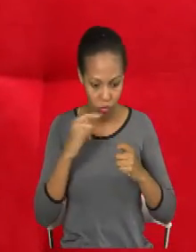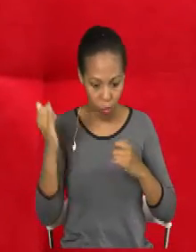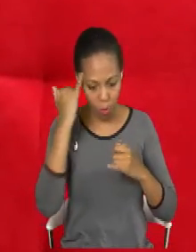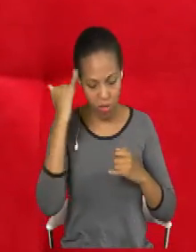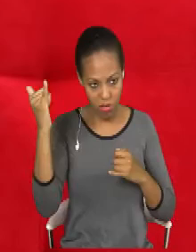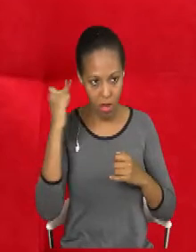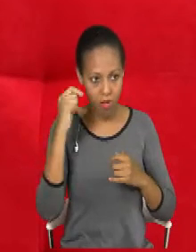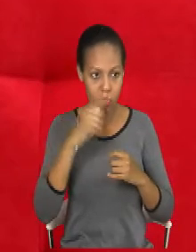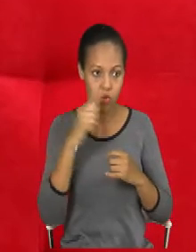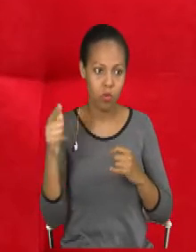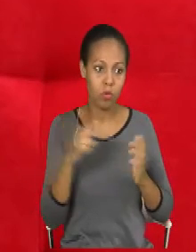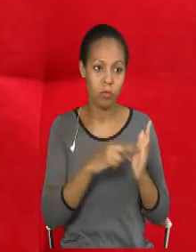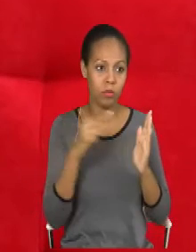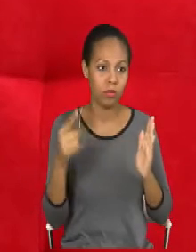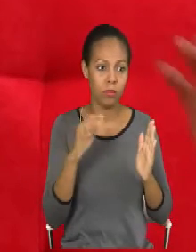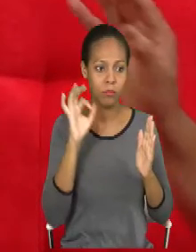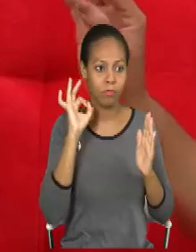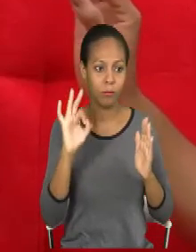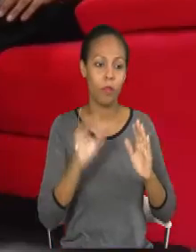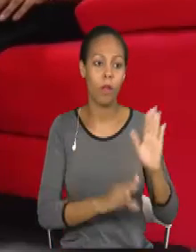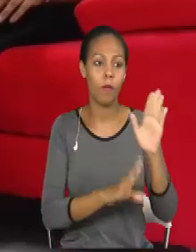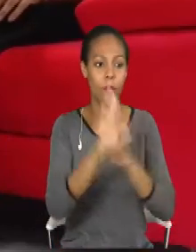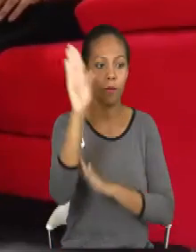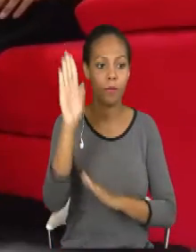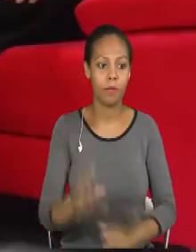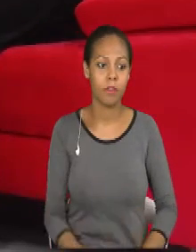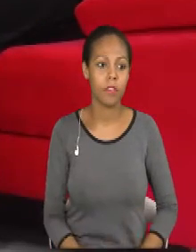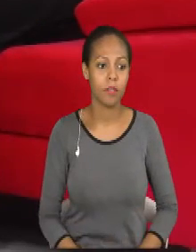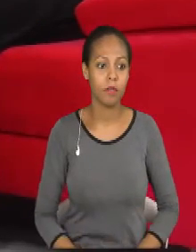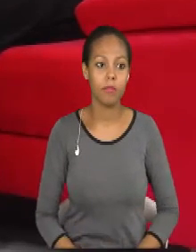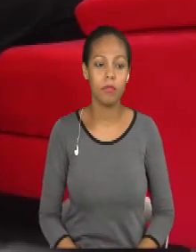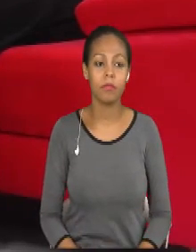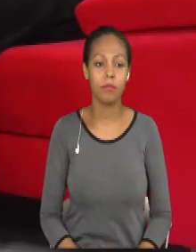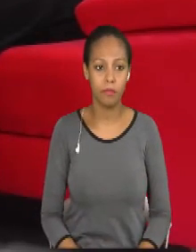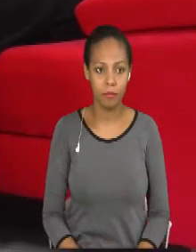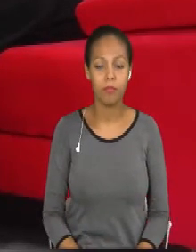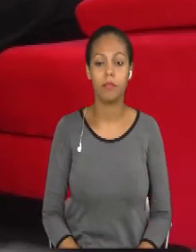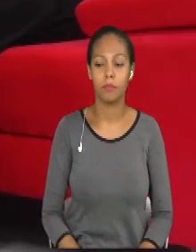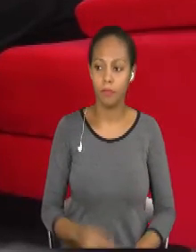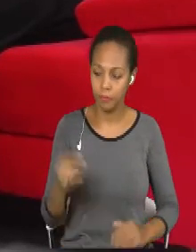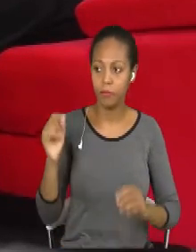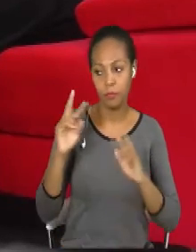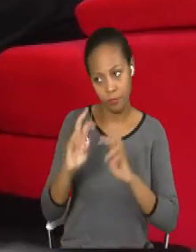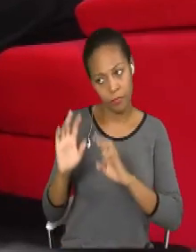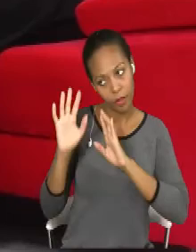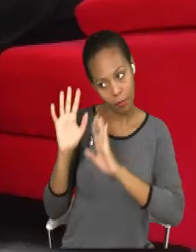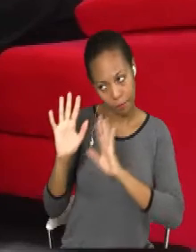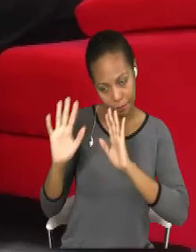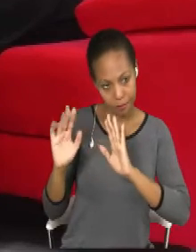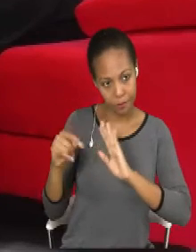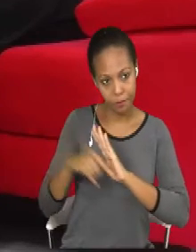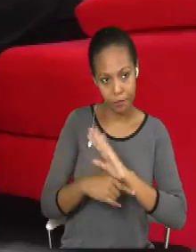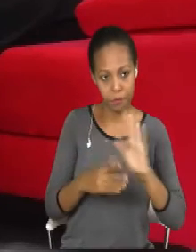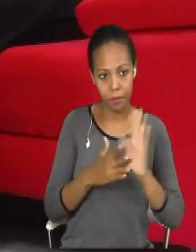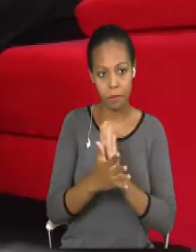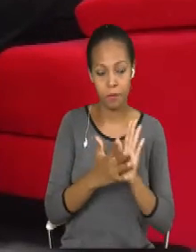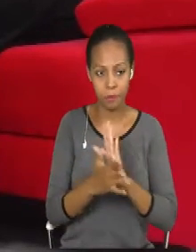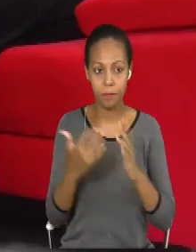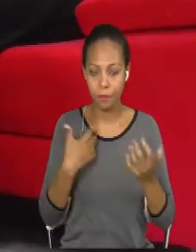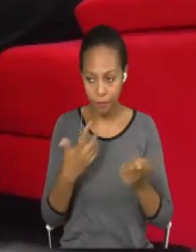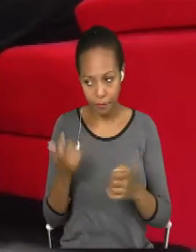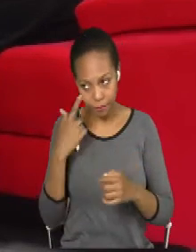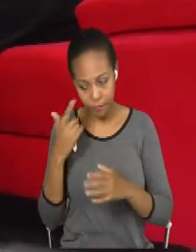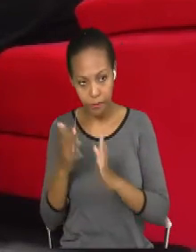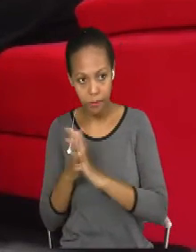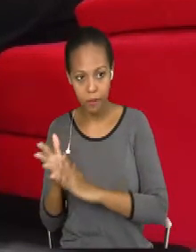ideas de negocio digitales con potencial de éxito. Bueno, pero de eso vamos a ahondar ahorita cuando regresemos, porque yo quiero contarle a usted